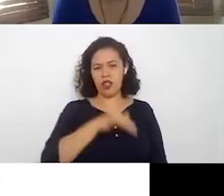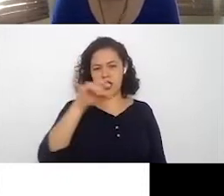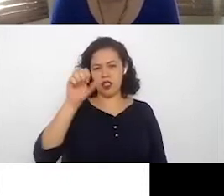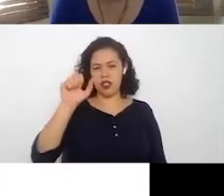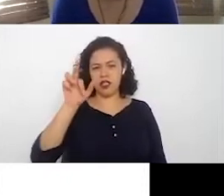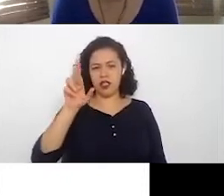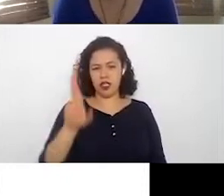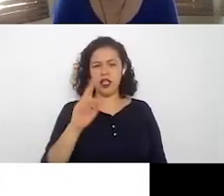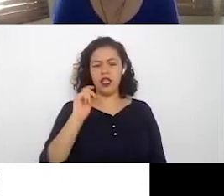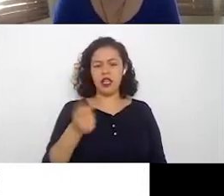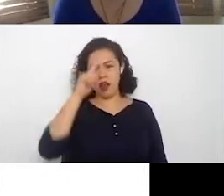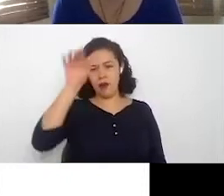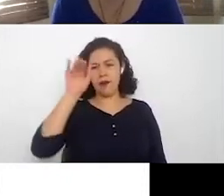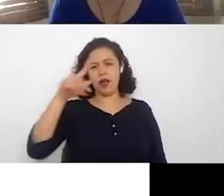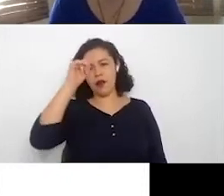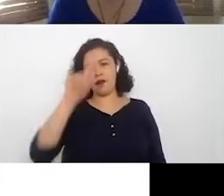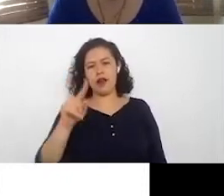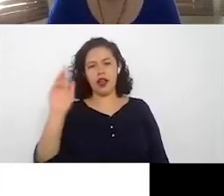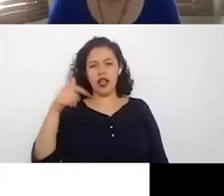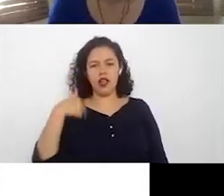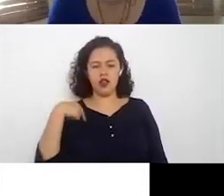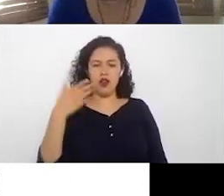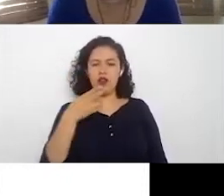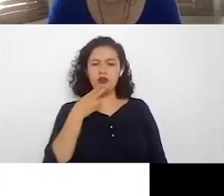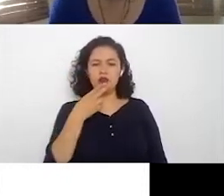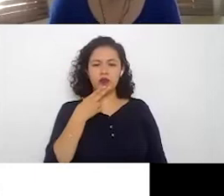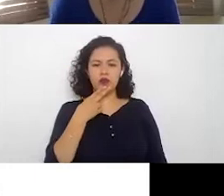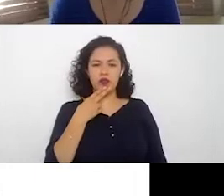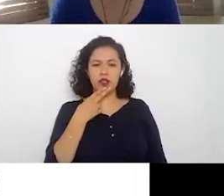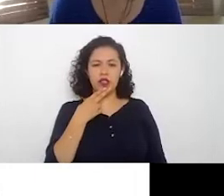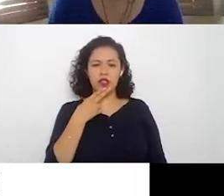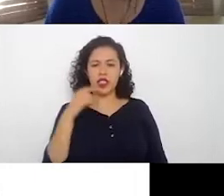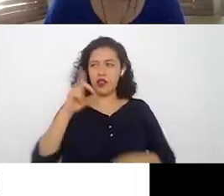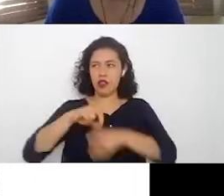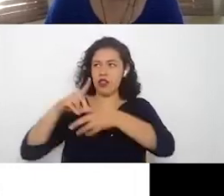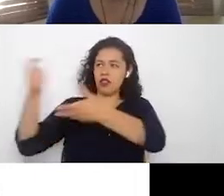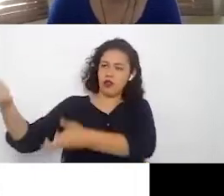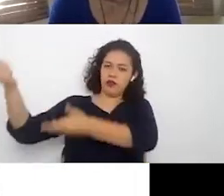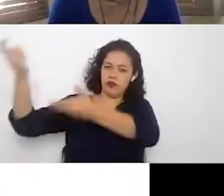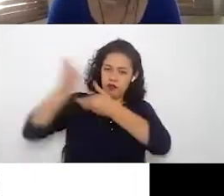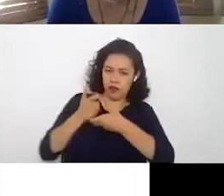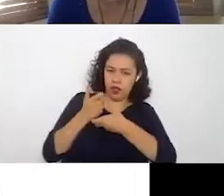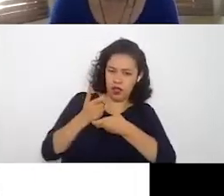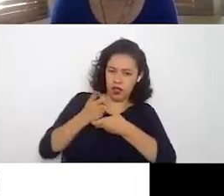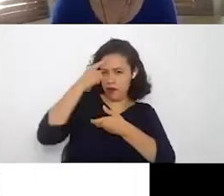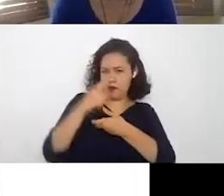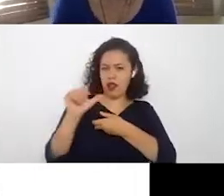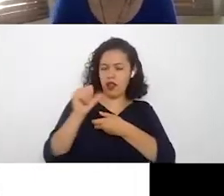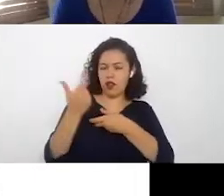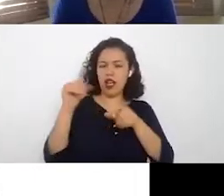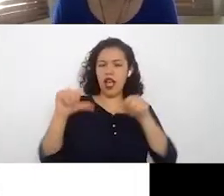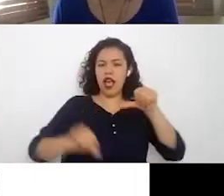para aplicar a los donativos deducibles recibidos de actividades adicionales al objeto